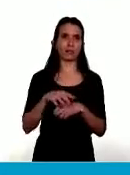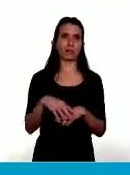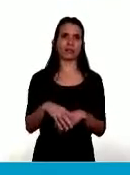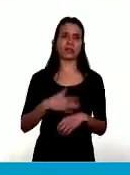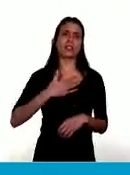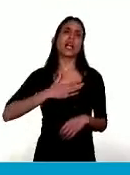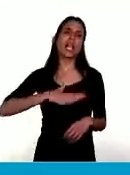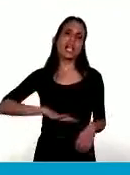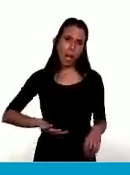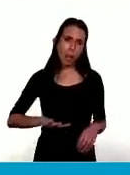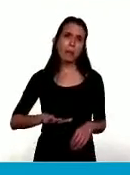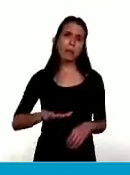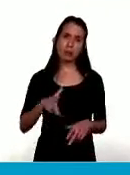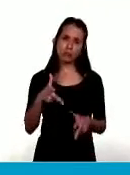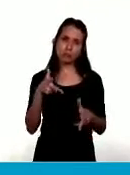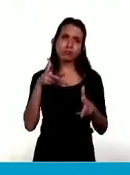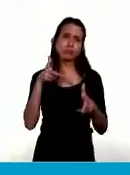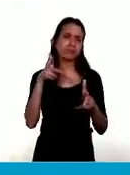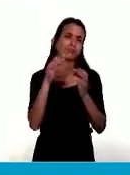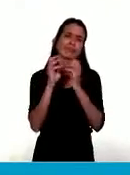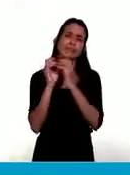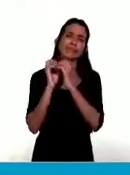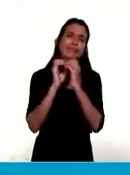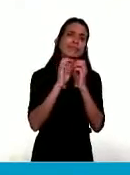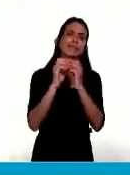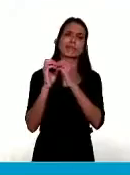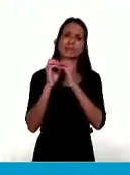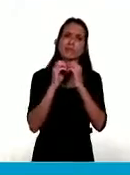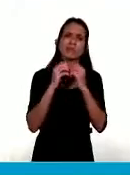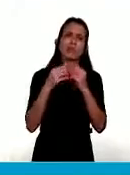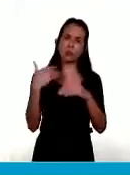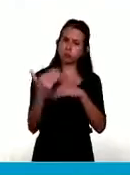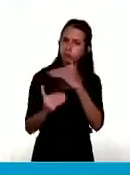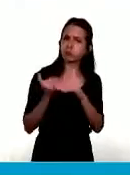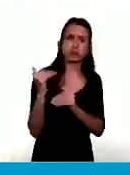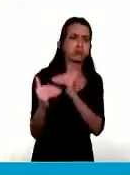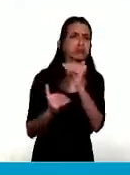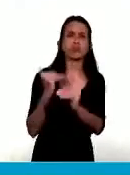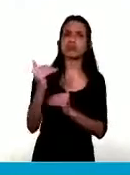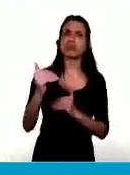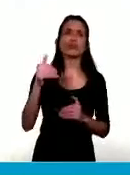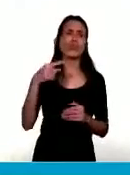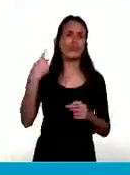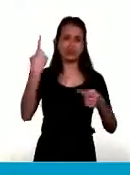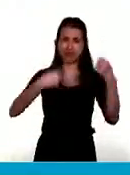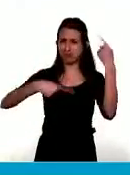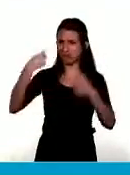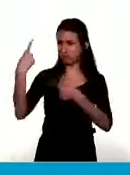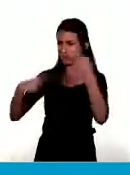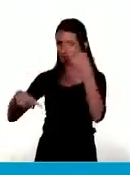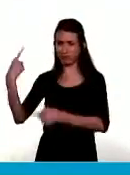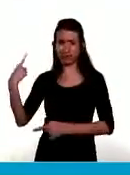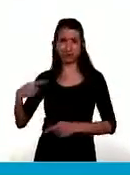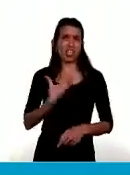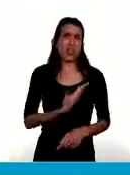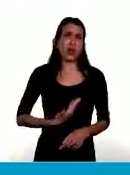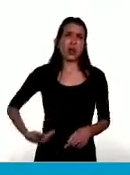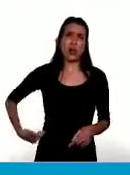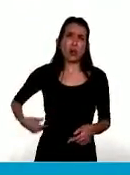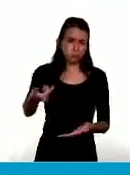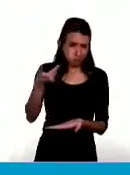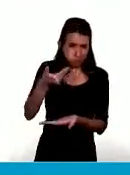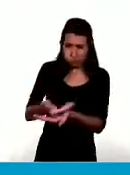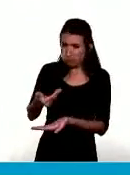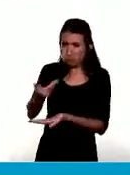Tranquilamente nosotros hubiésemos estudiado, hubiésemos avanzado, porque las variables que ha presentado el gobernador así lo demuestran